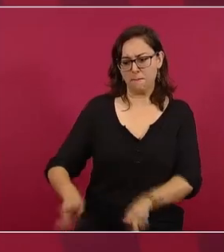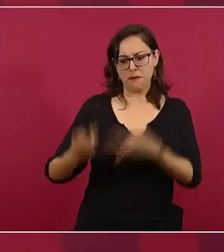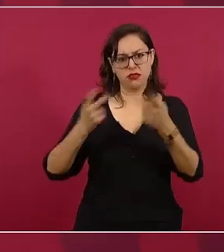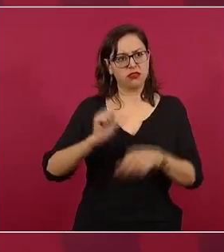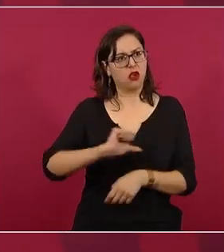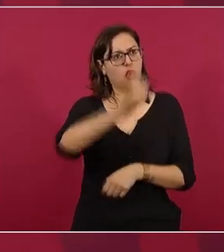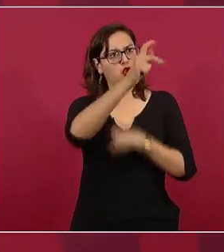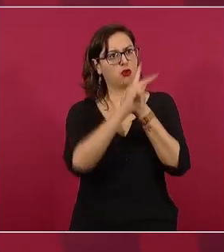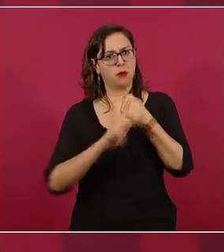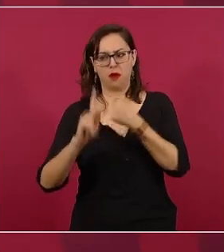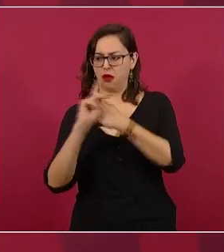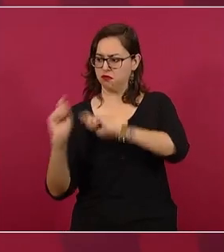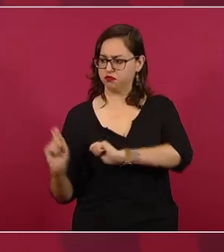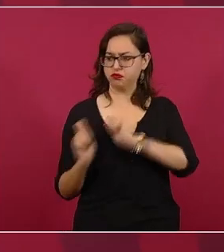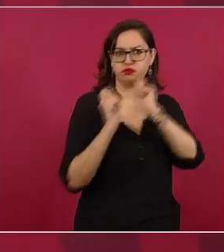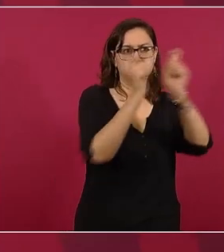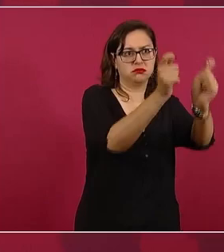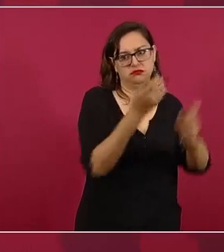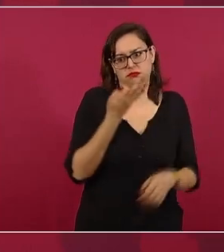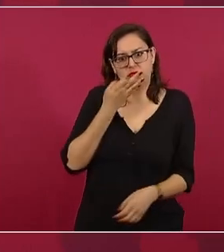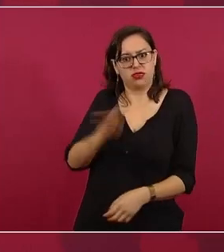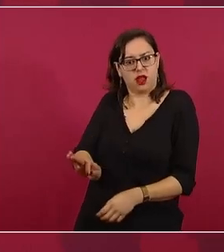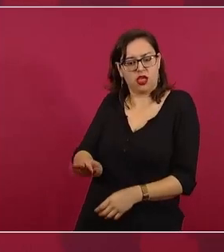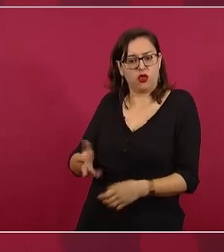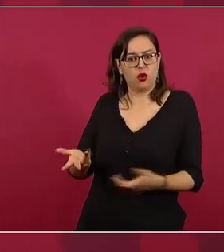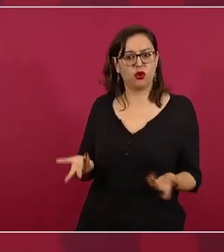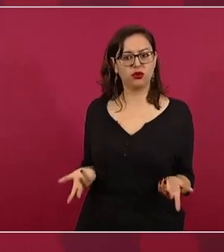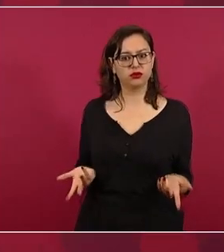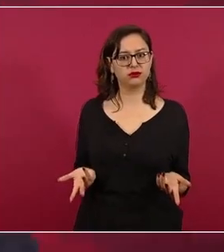lo